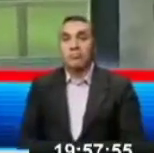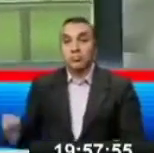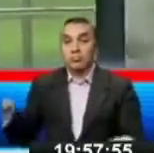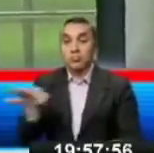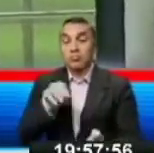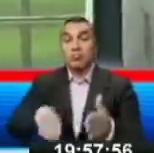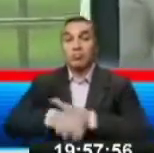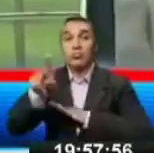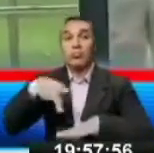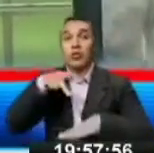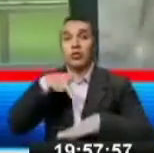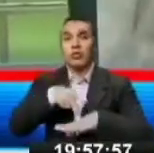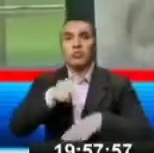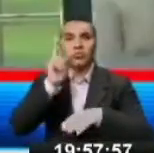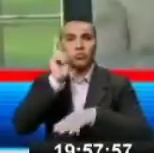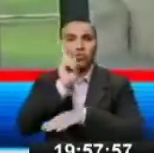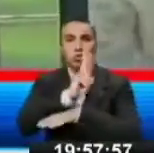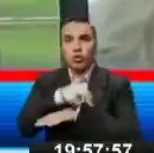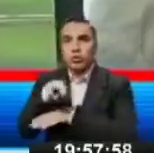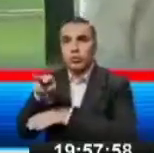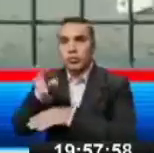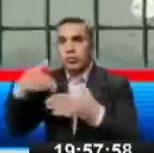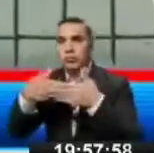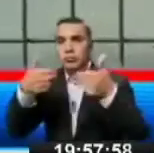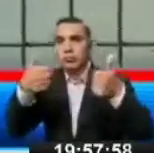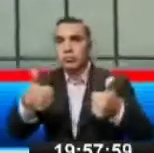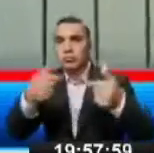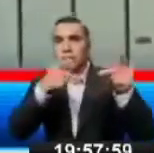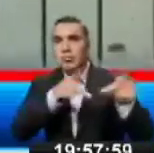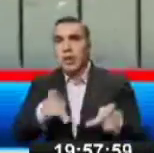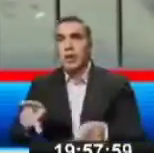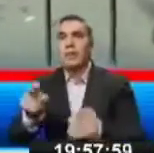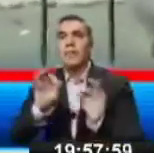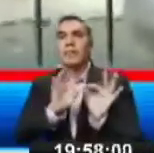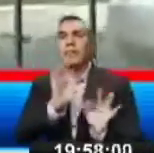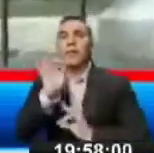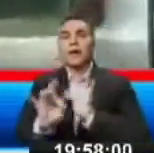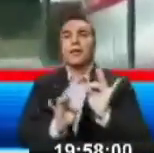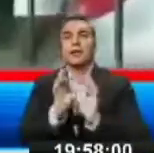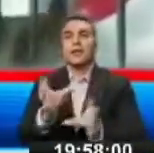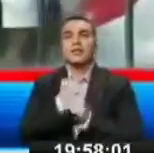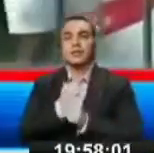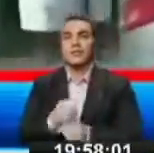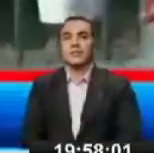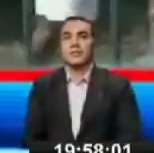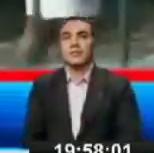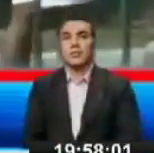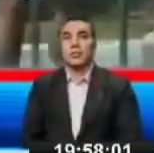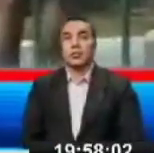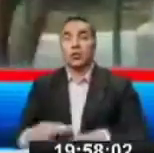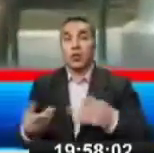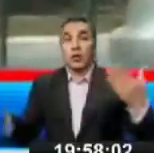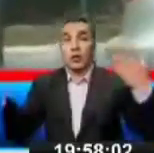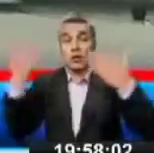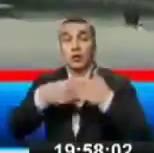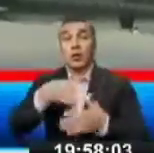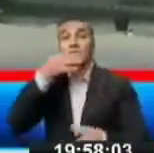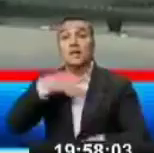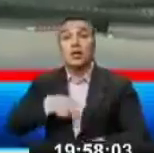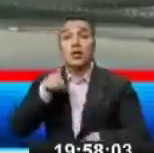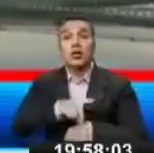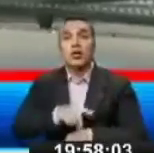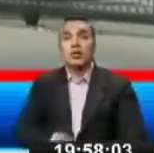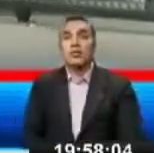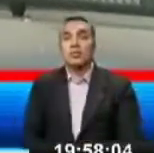Representantes de la Liga Pro supervisaron de cerca cada cumplimiento del protocolo de bioseguridad. Una vez finalizadas las pruebas